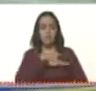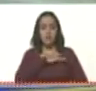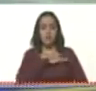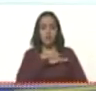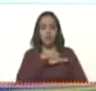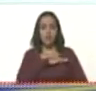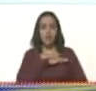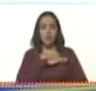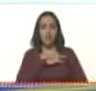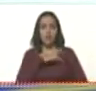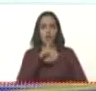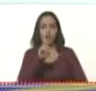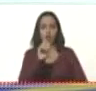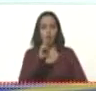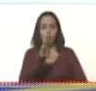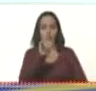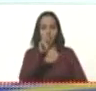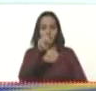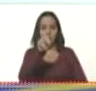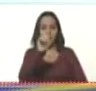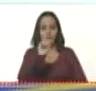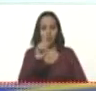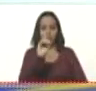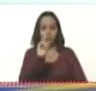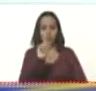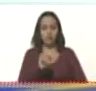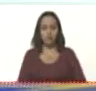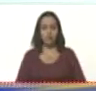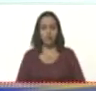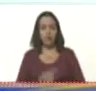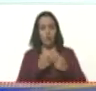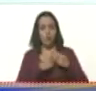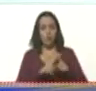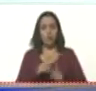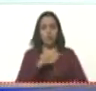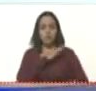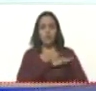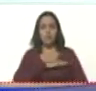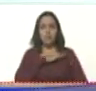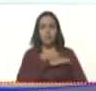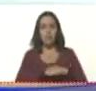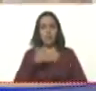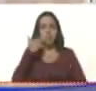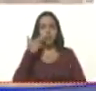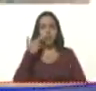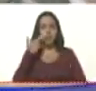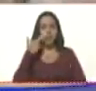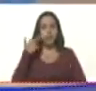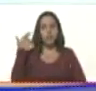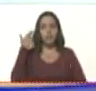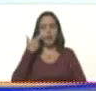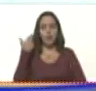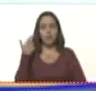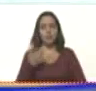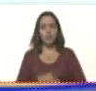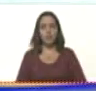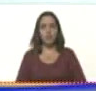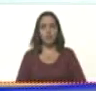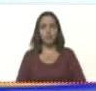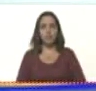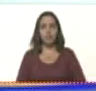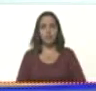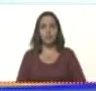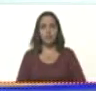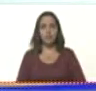Robinson. A Delis Álvarez, de la misión Rivas, camarada. A